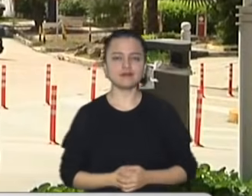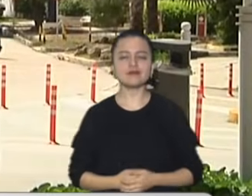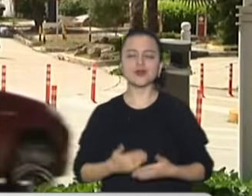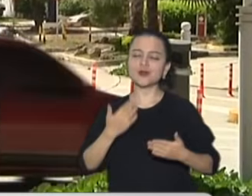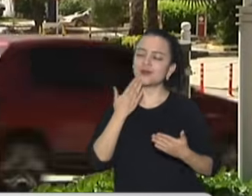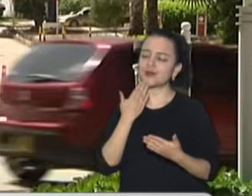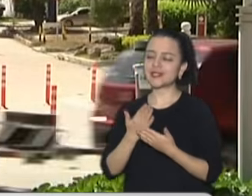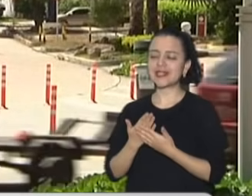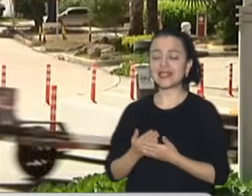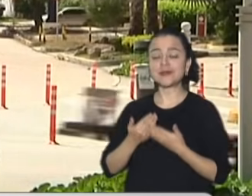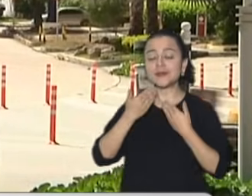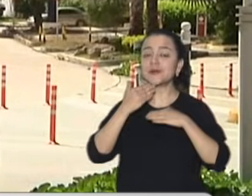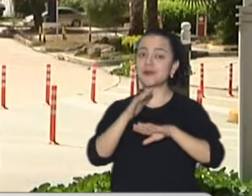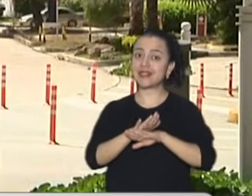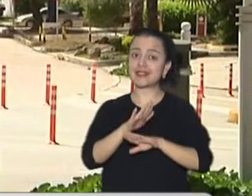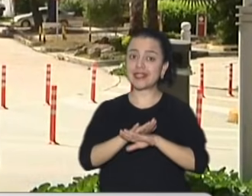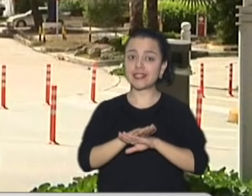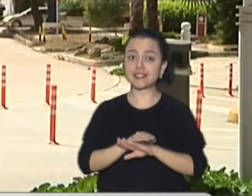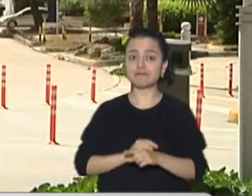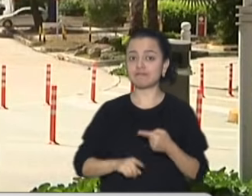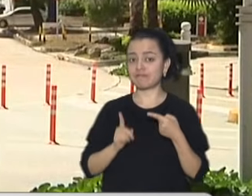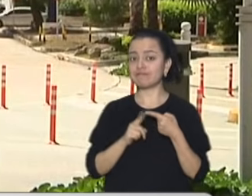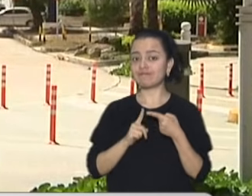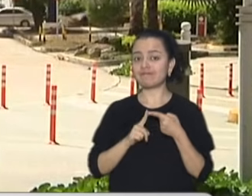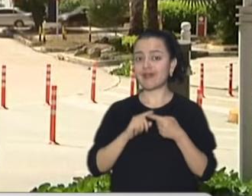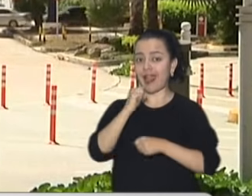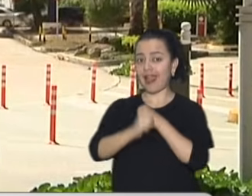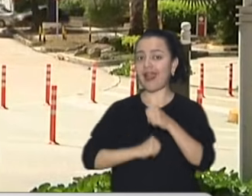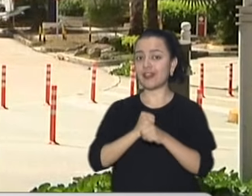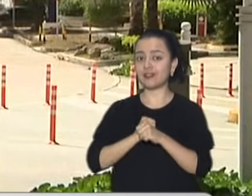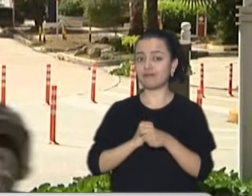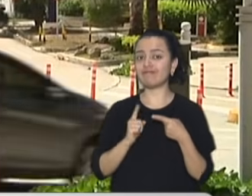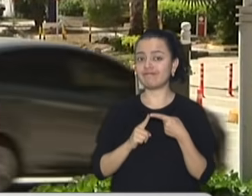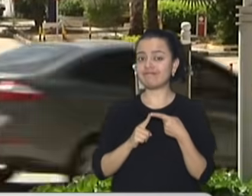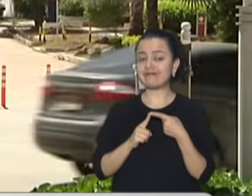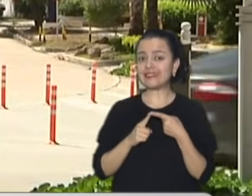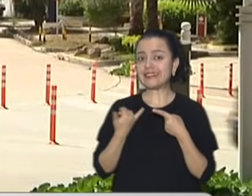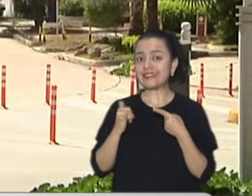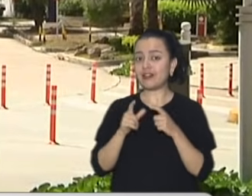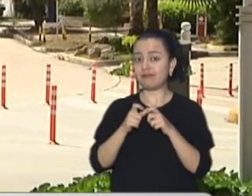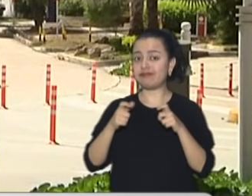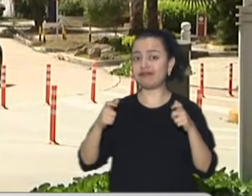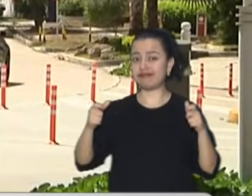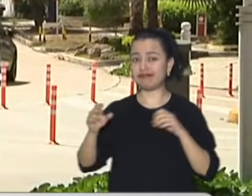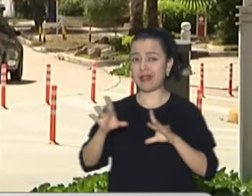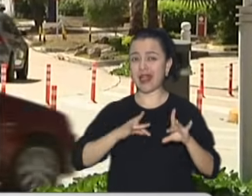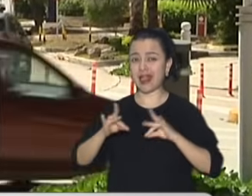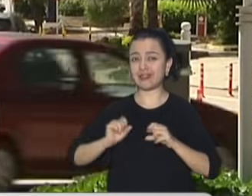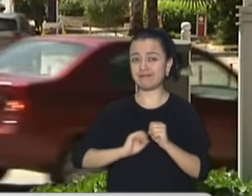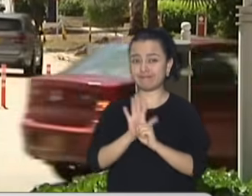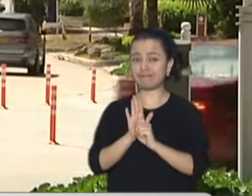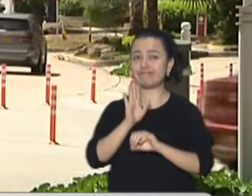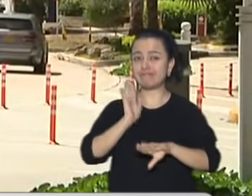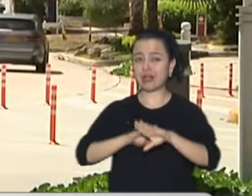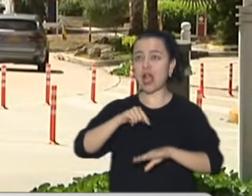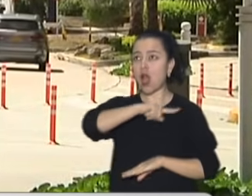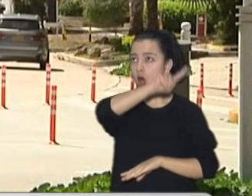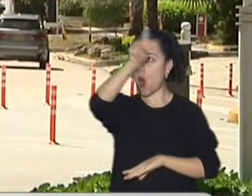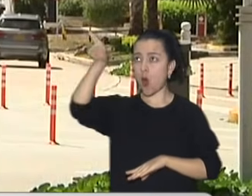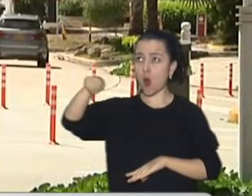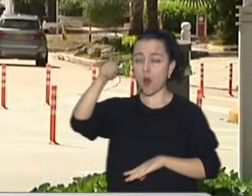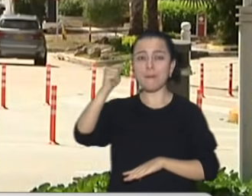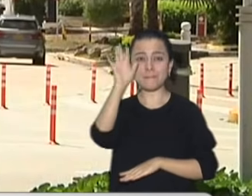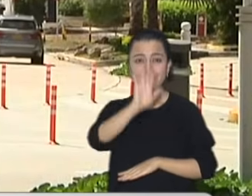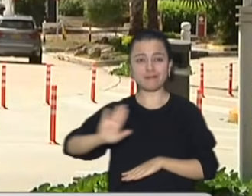Muchas gracias, Luisa. Muy buenas tardes. En este primer del año se ha dado un incremento en los casos positivos de COVID en Barranquilla y en el